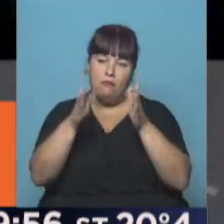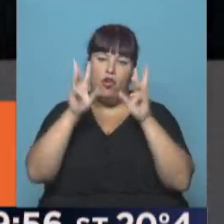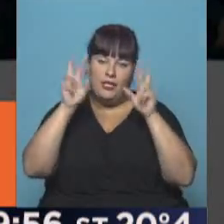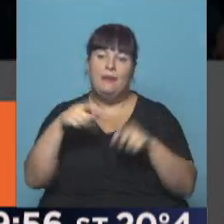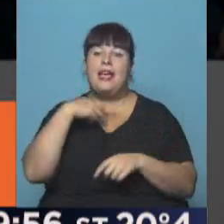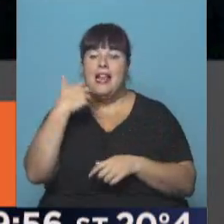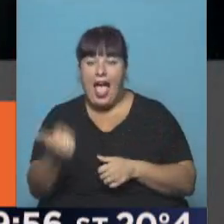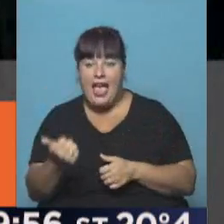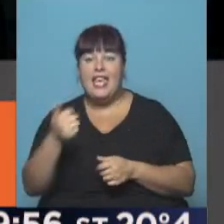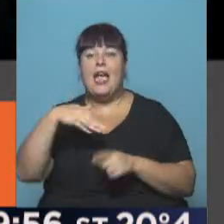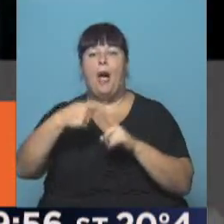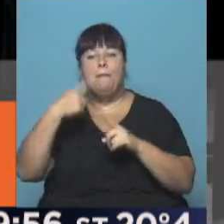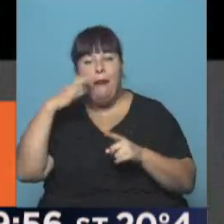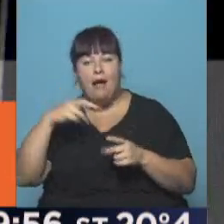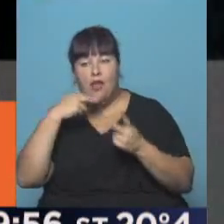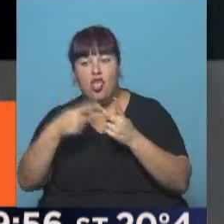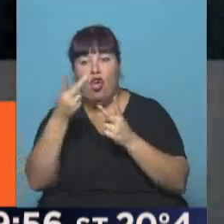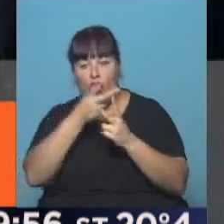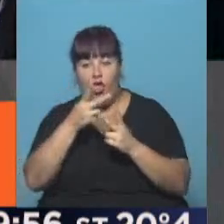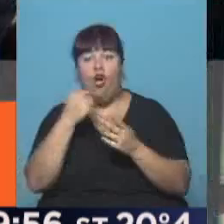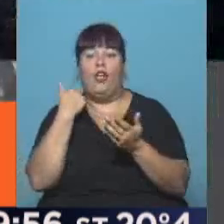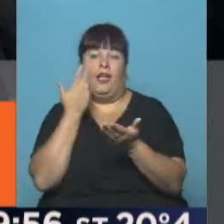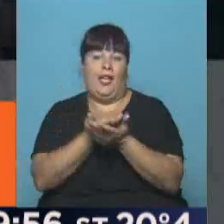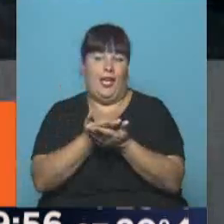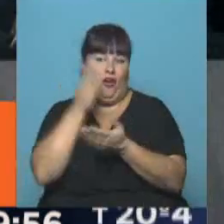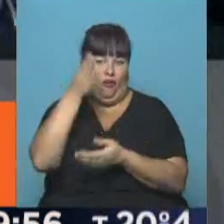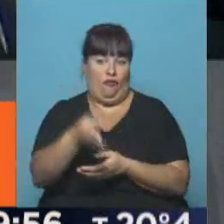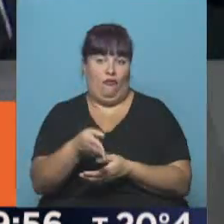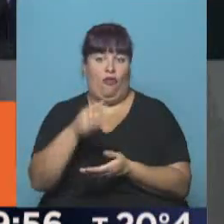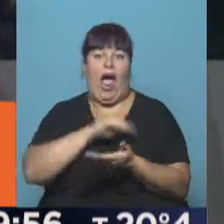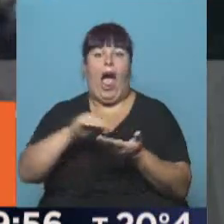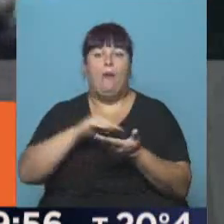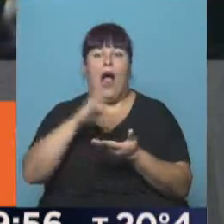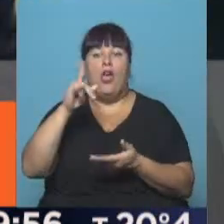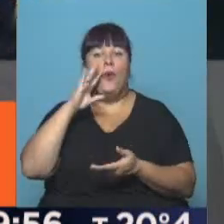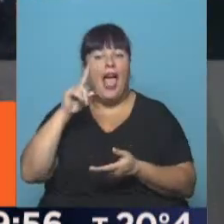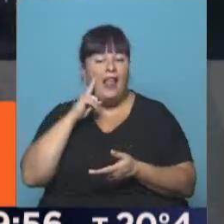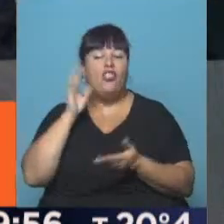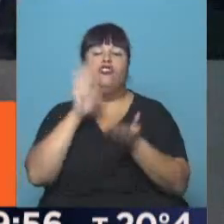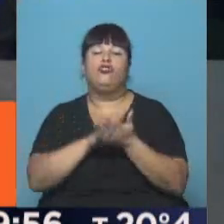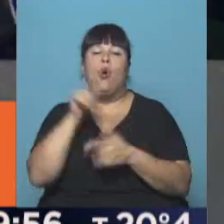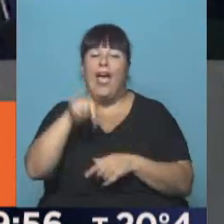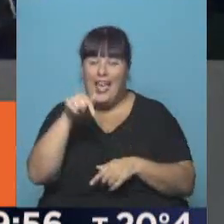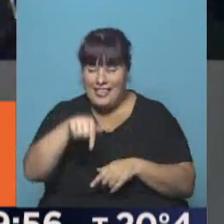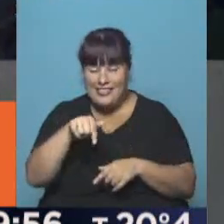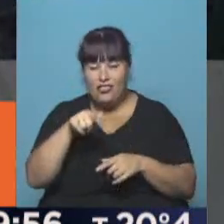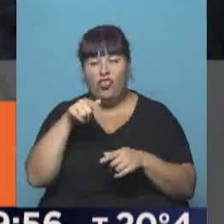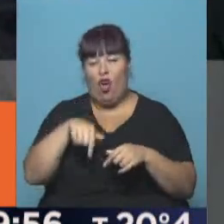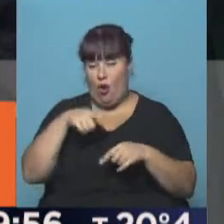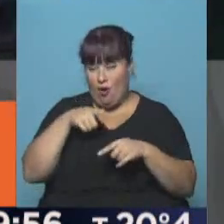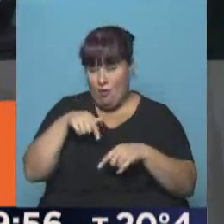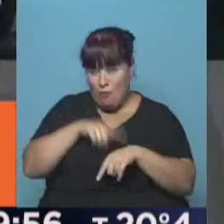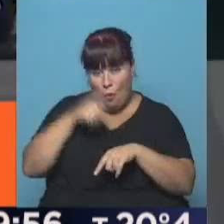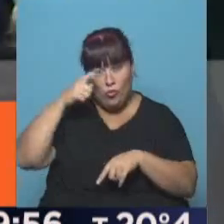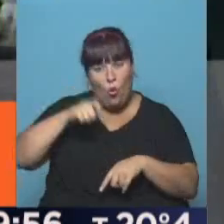que su hija Florencia y Máximo Kirchner, presentados por supuesto por el abogado Carlos Beraldi, en dirección a que esto que lleva adelante